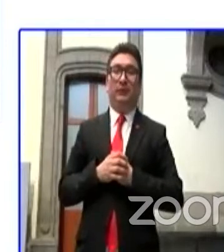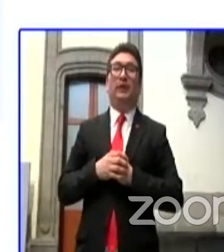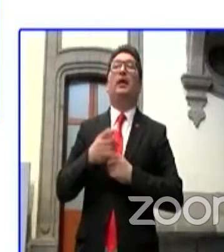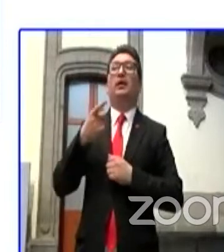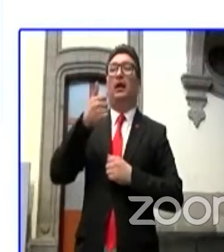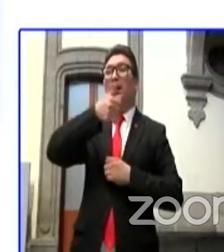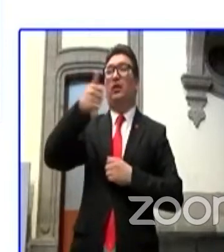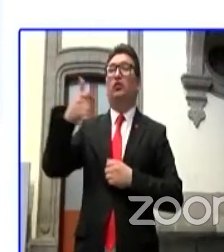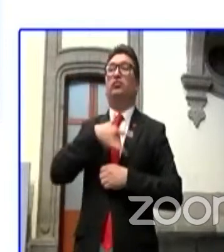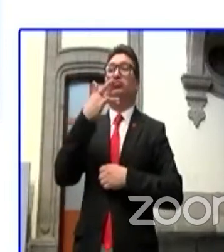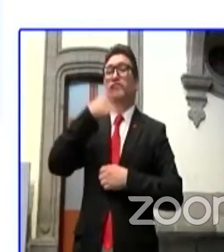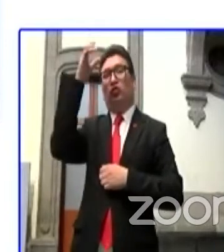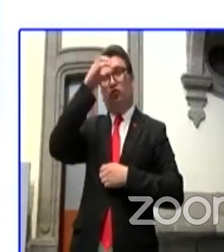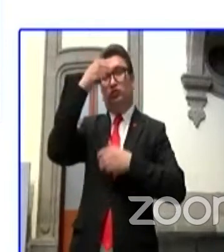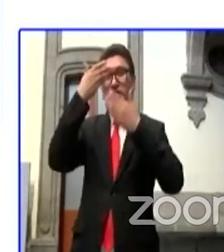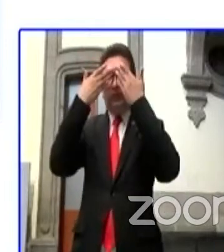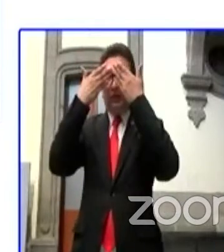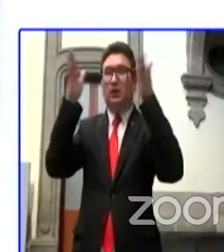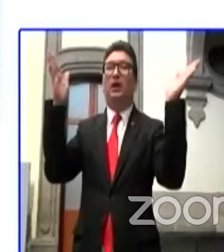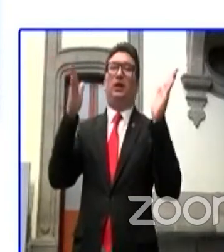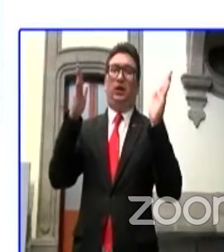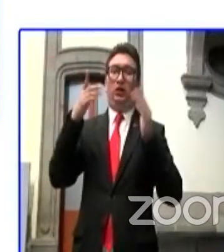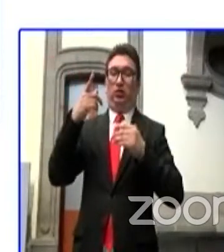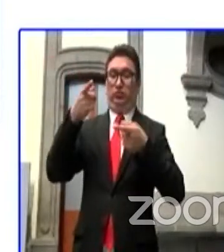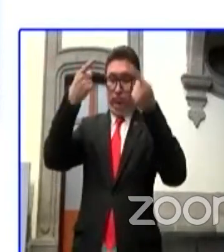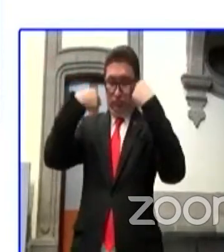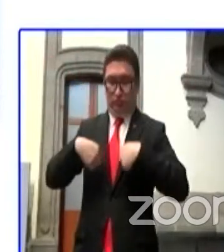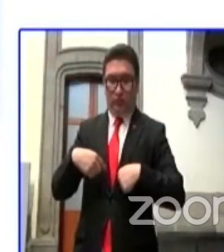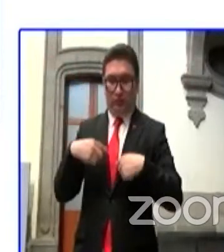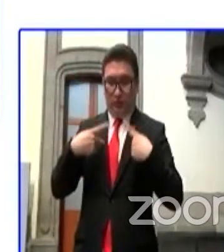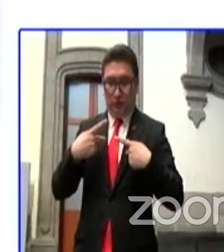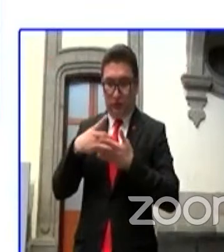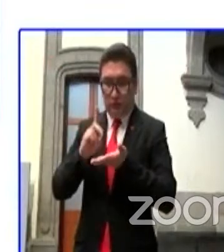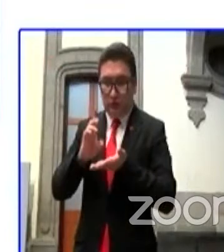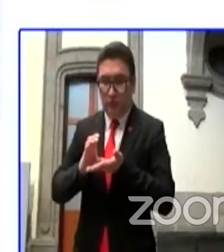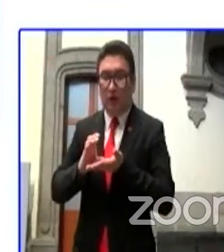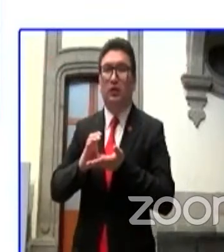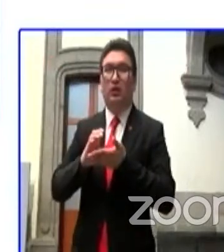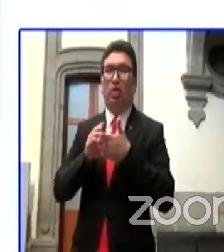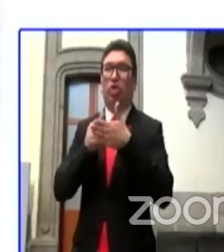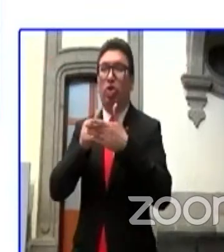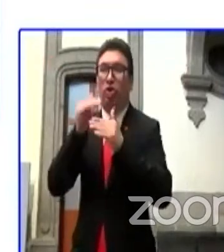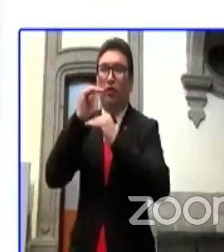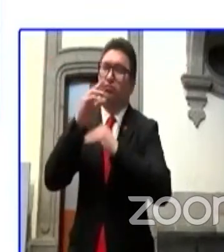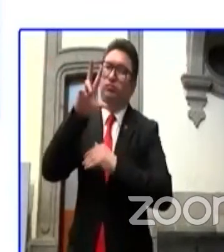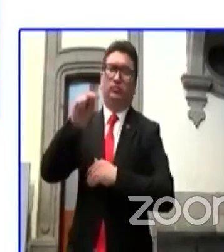consciente. Y les diría que nuestra condición no nos condicione.